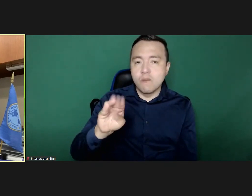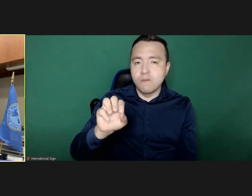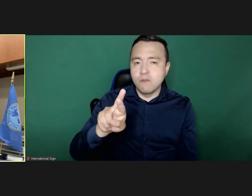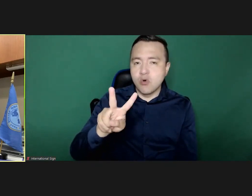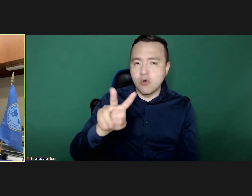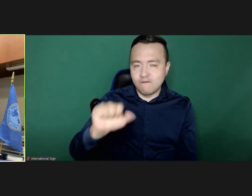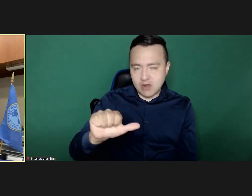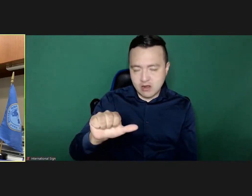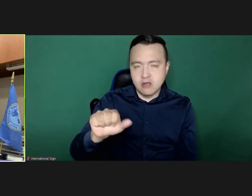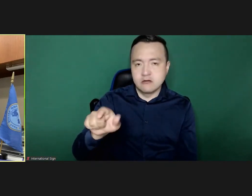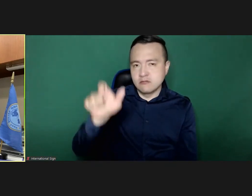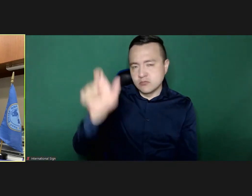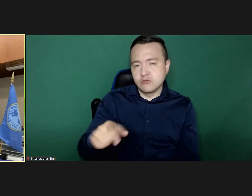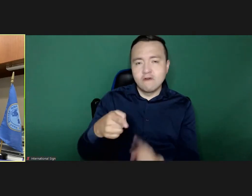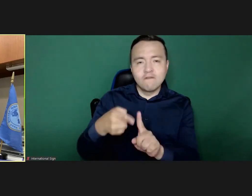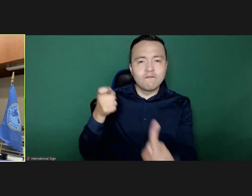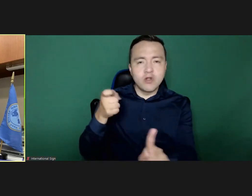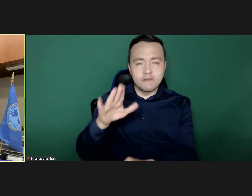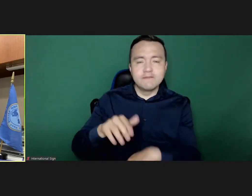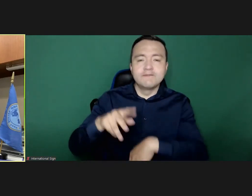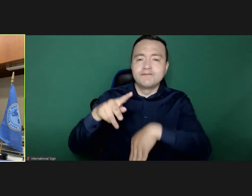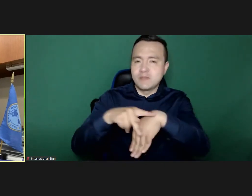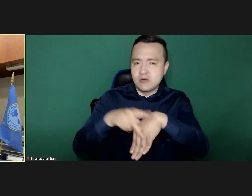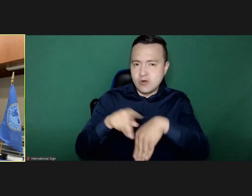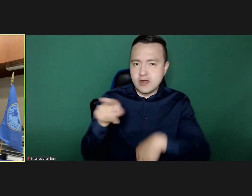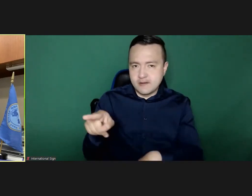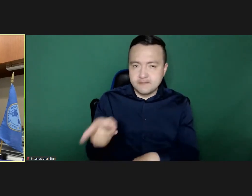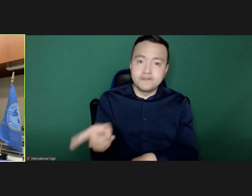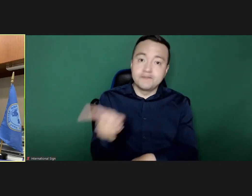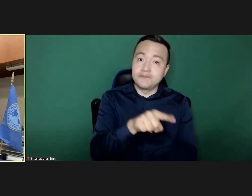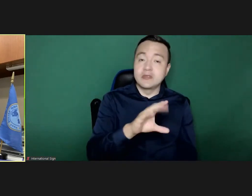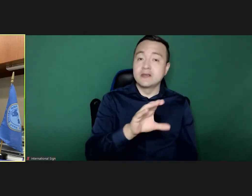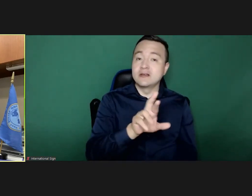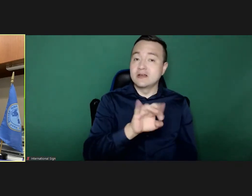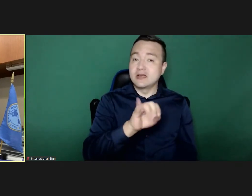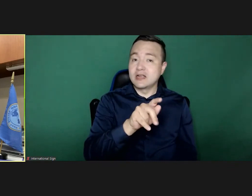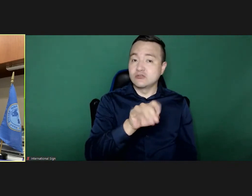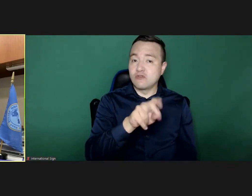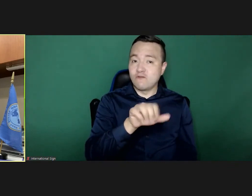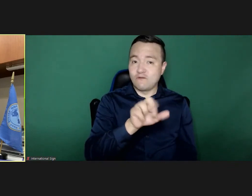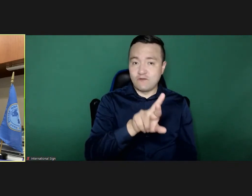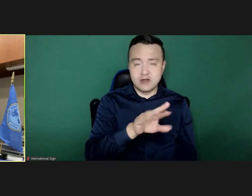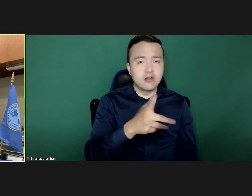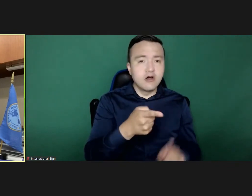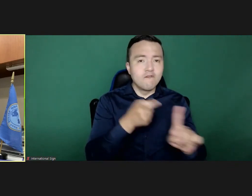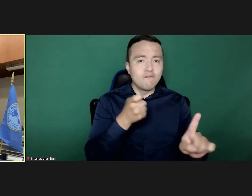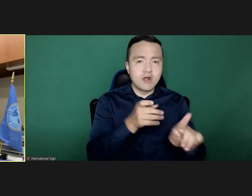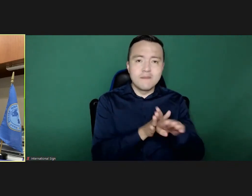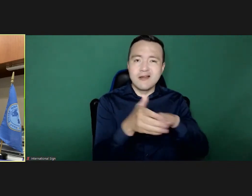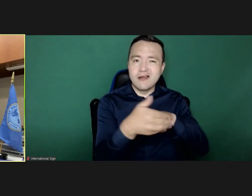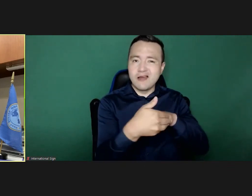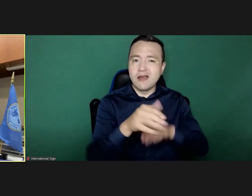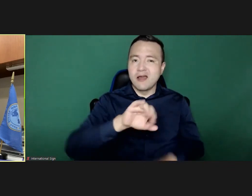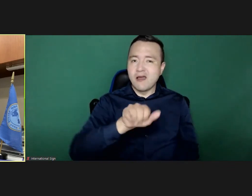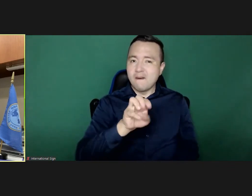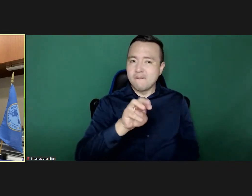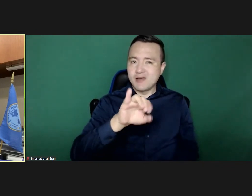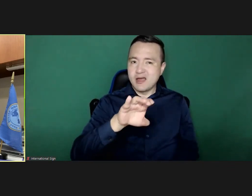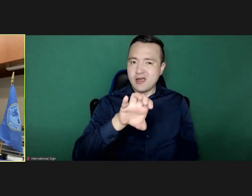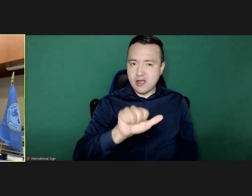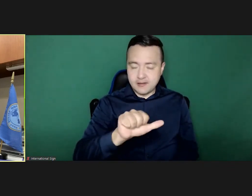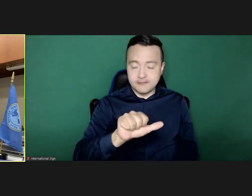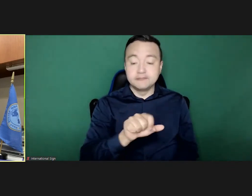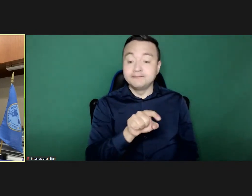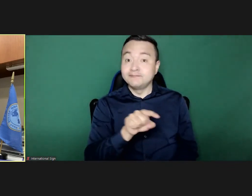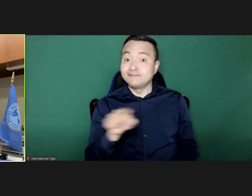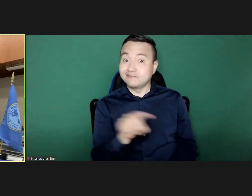honorable Christopher Dalton, ministro de Salud y Bienestar de Jamaica, por tomarse el tiempo hoy de hablar con nosotros